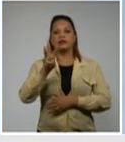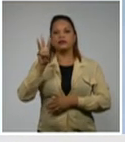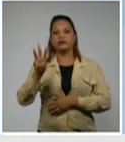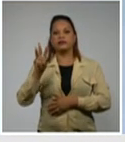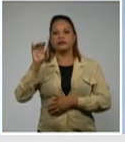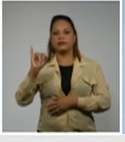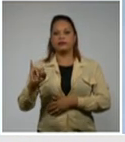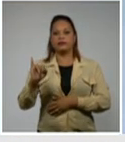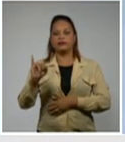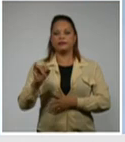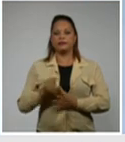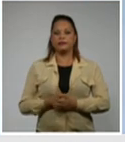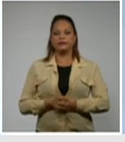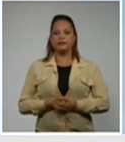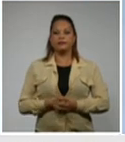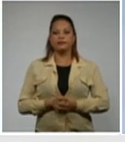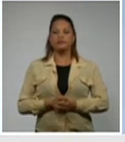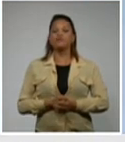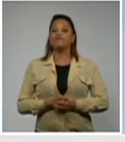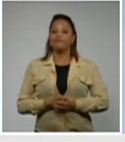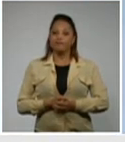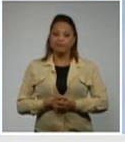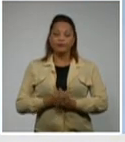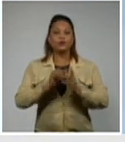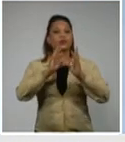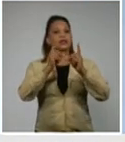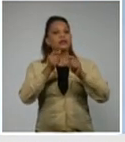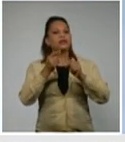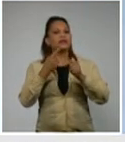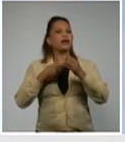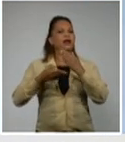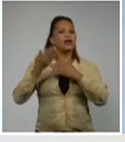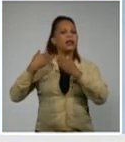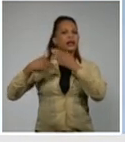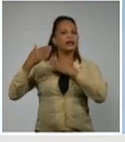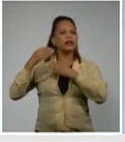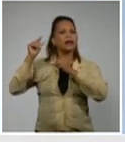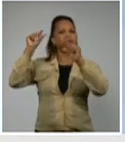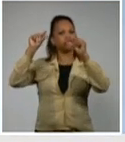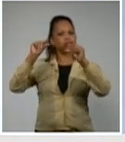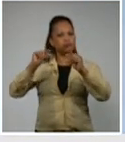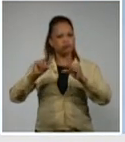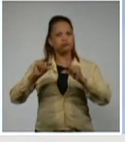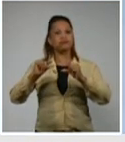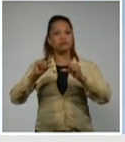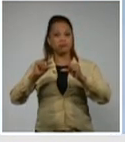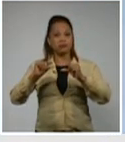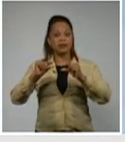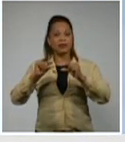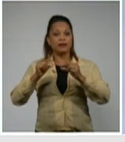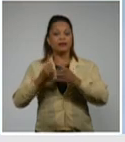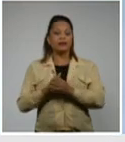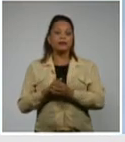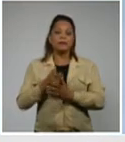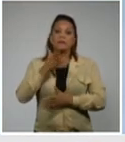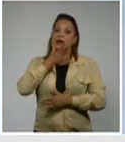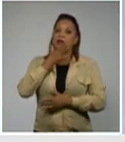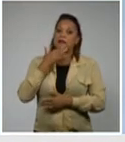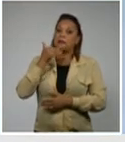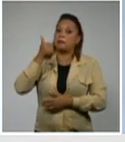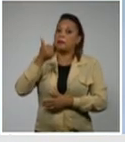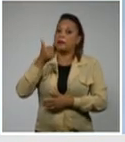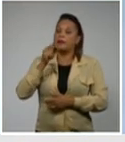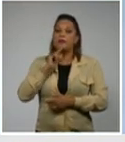4.336. Una cifra que ya hace 2 o 3 días viene disminuyéndose como expresión de las altas que se vienen